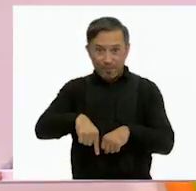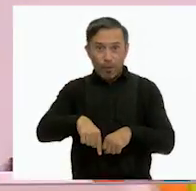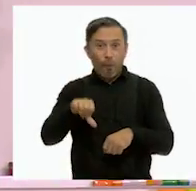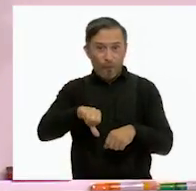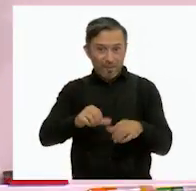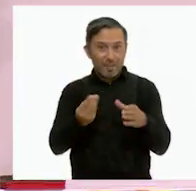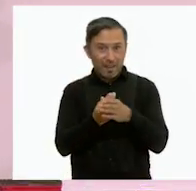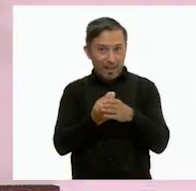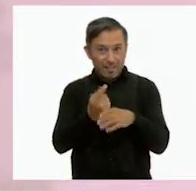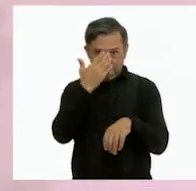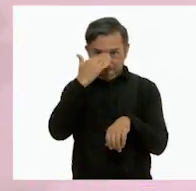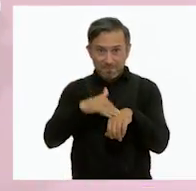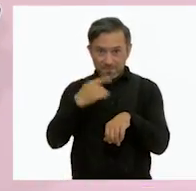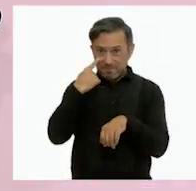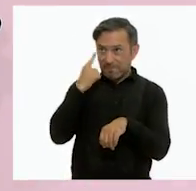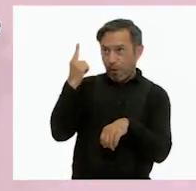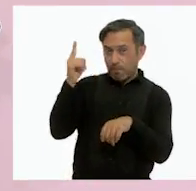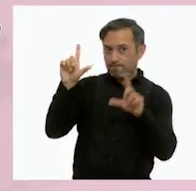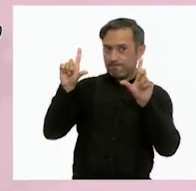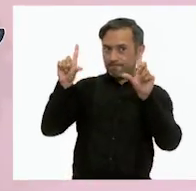de hoy.